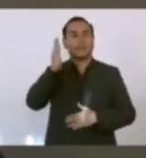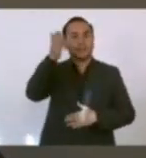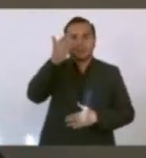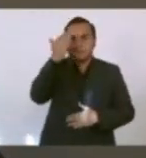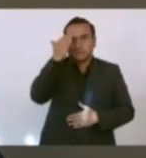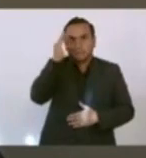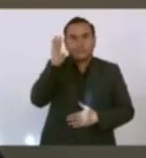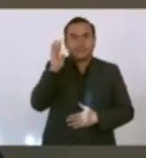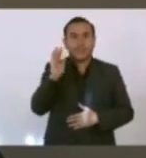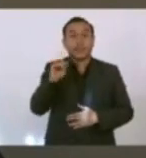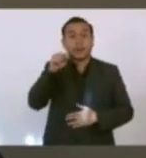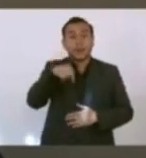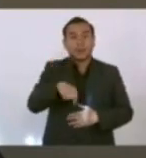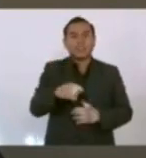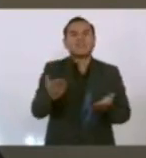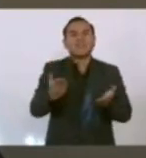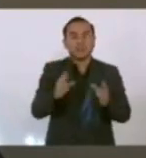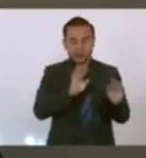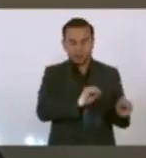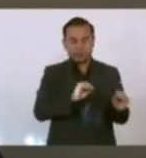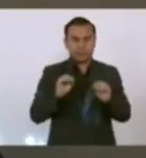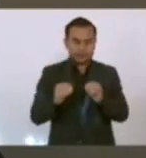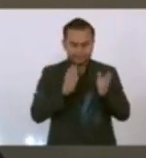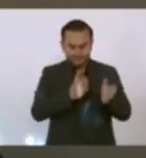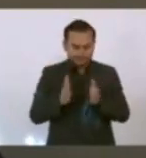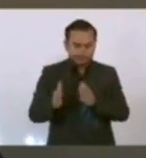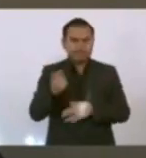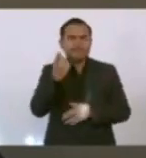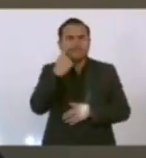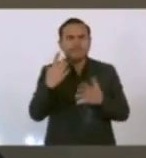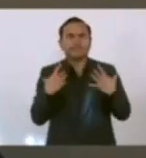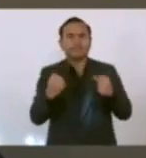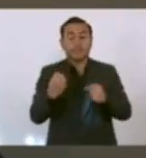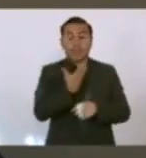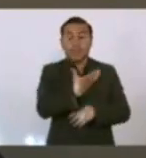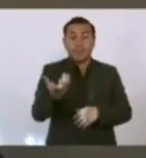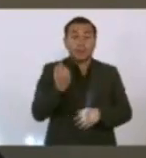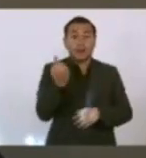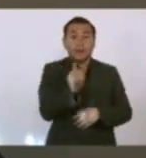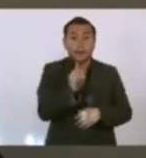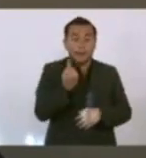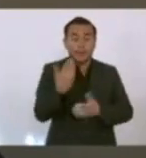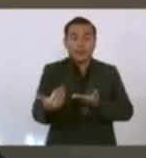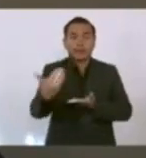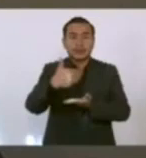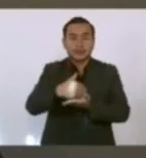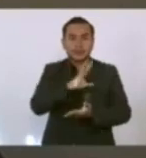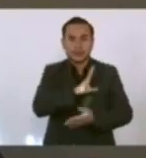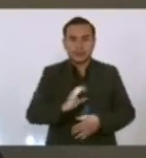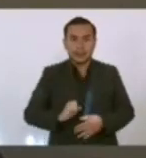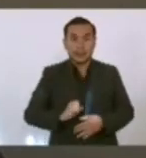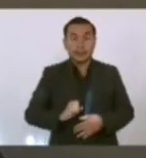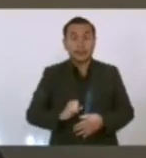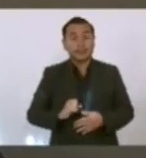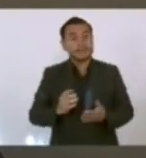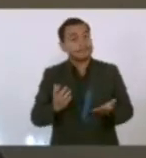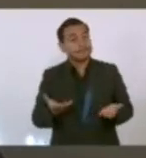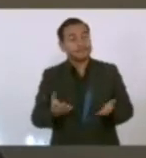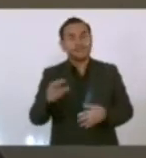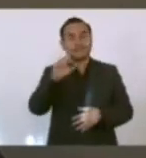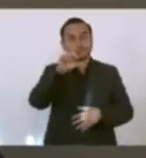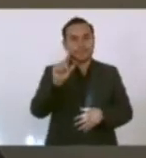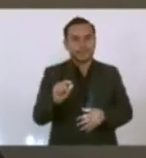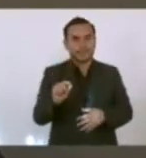que se puede hacer es aplicar los estándares internacionales y aplicarlo a toda la gente que se le debe aplicar de acuerdo a esos estándares. Sin embargo, Italia